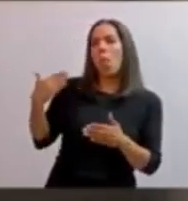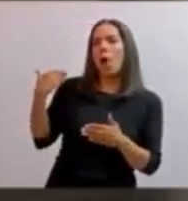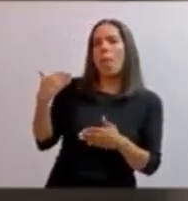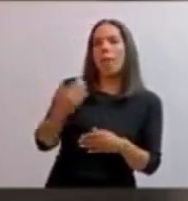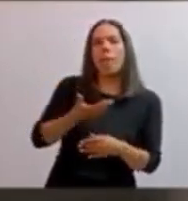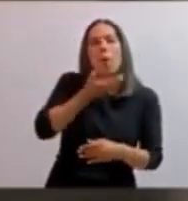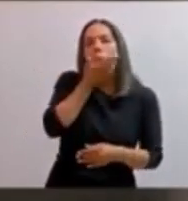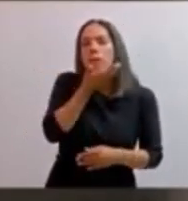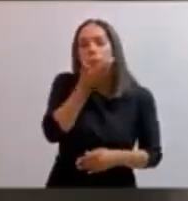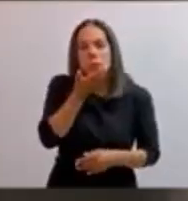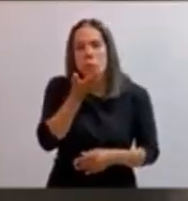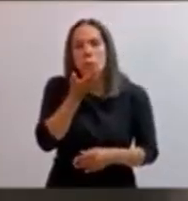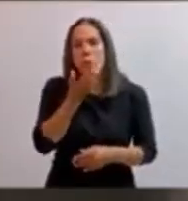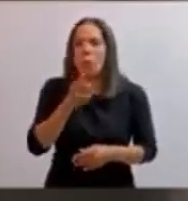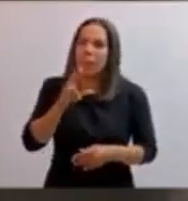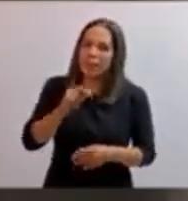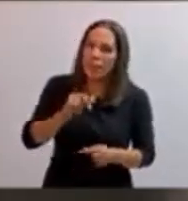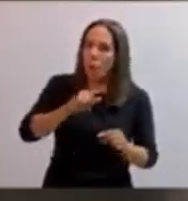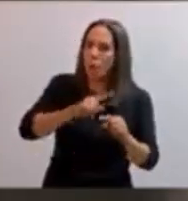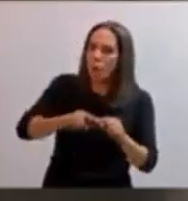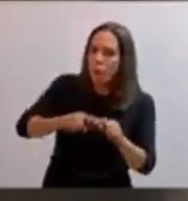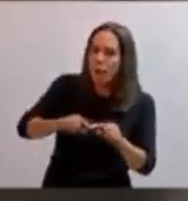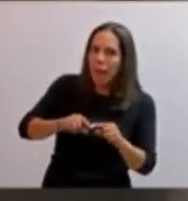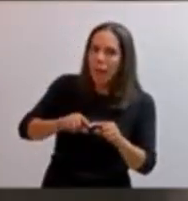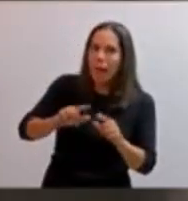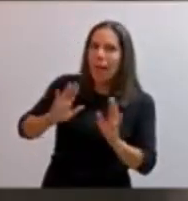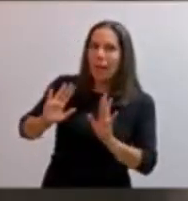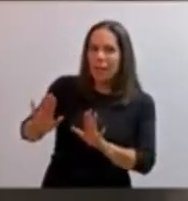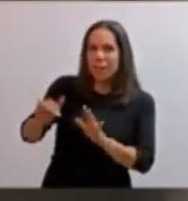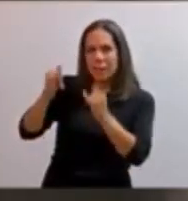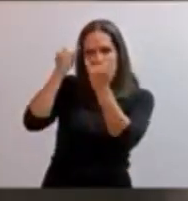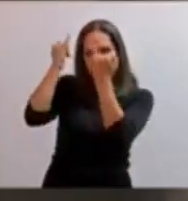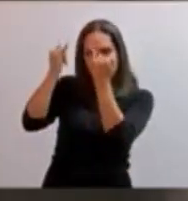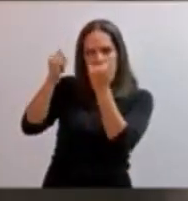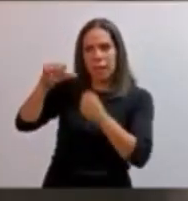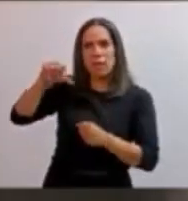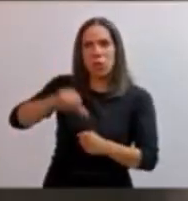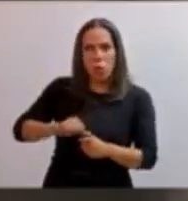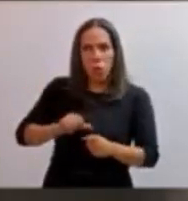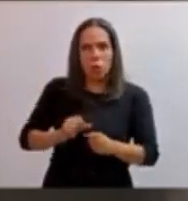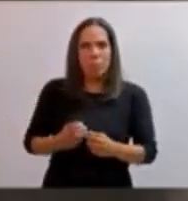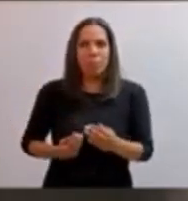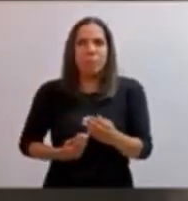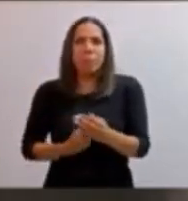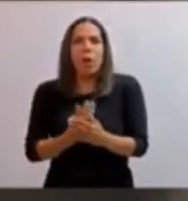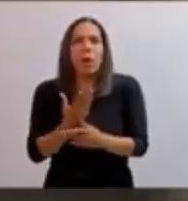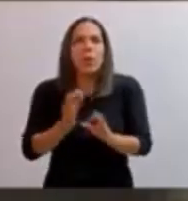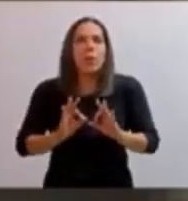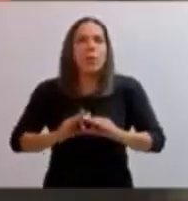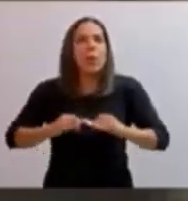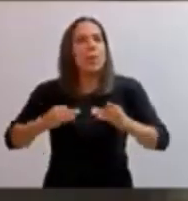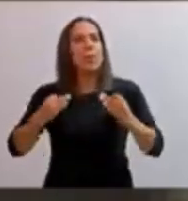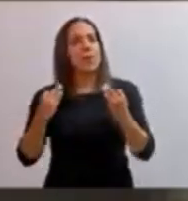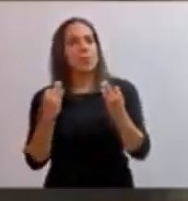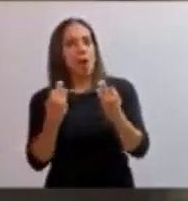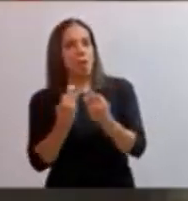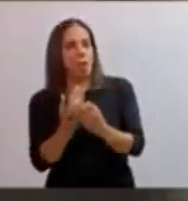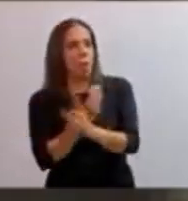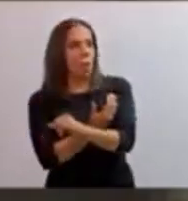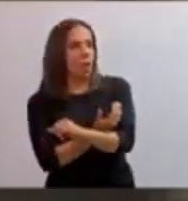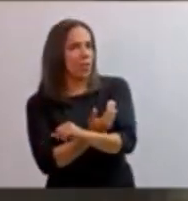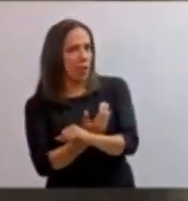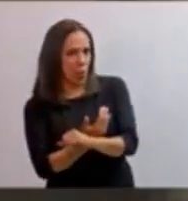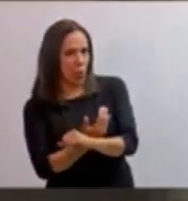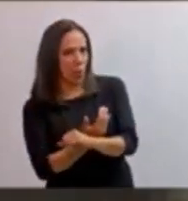una relación vertical y en ocasiones con poca presencia de acompañamiento pedagógico. Rosa Irene, ¿cómo